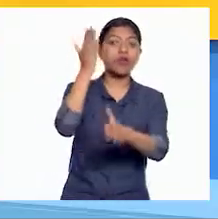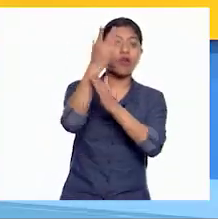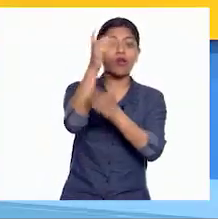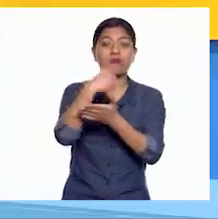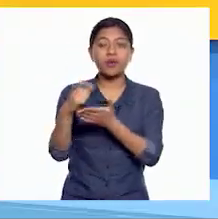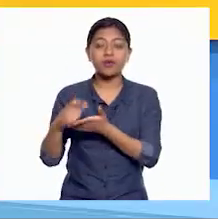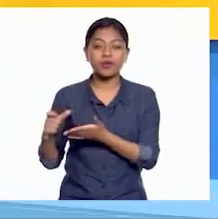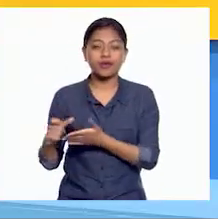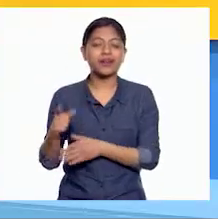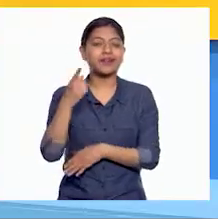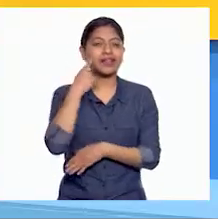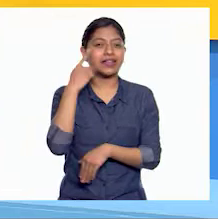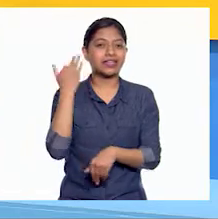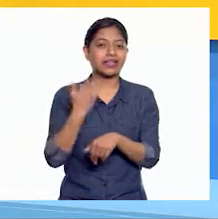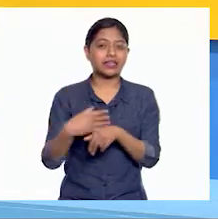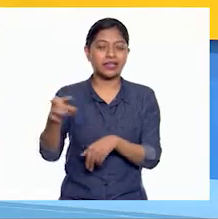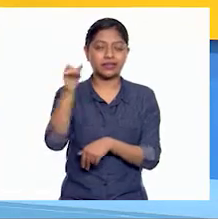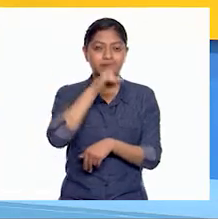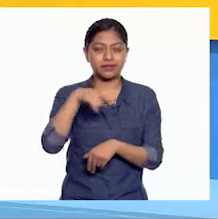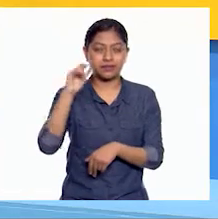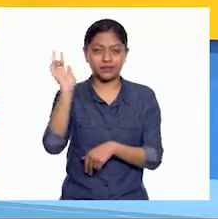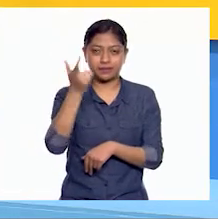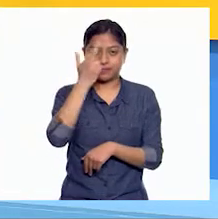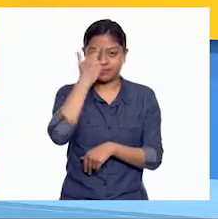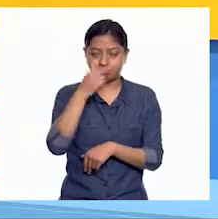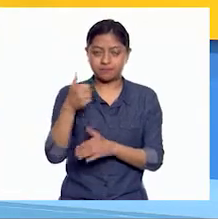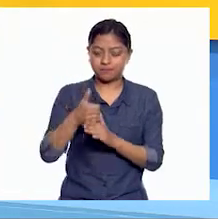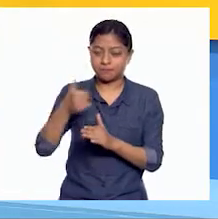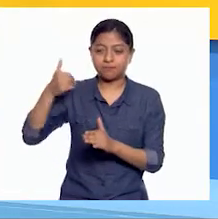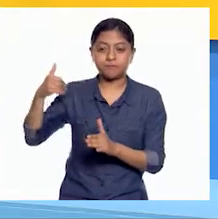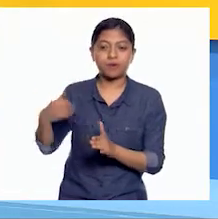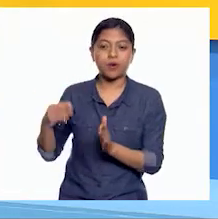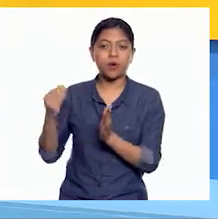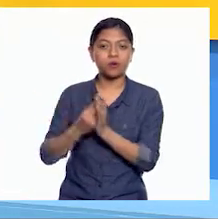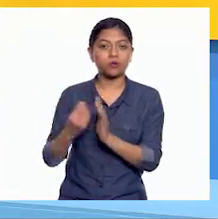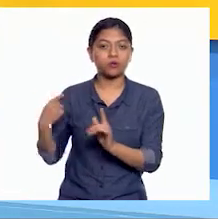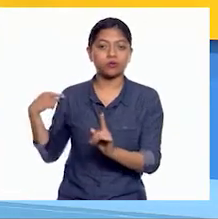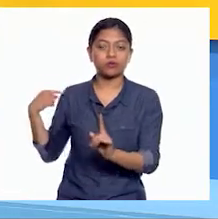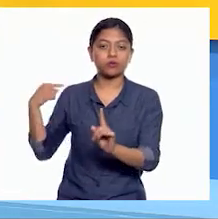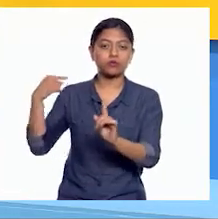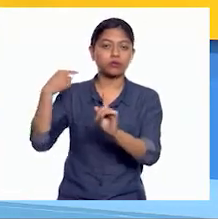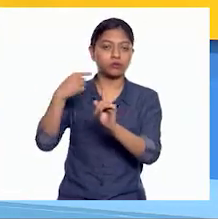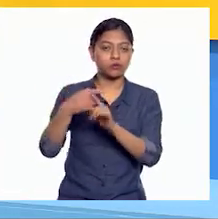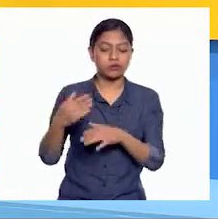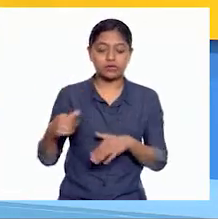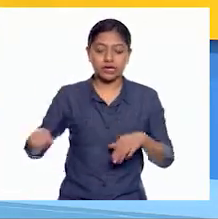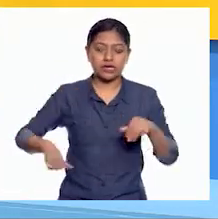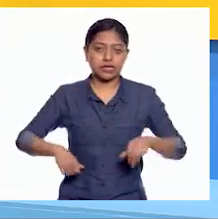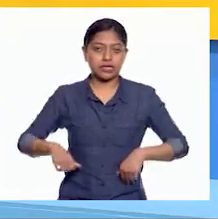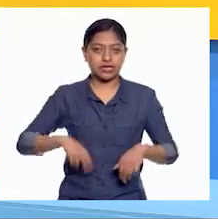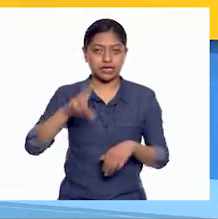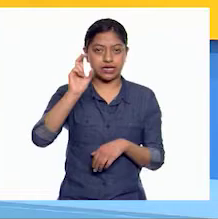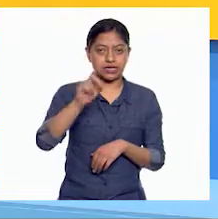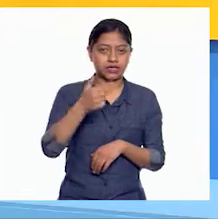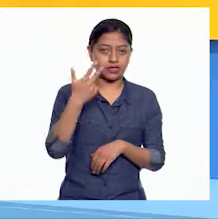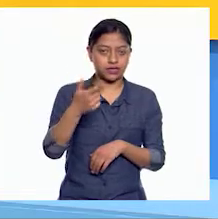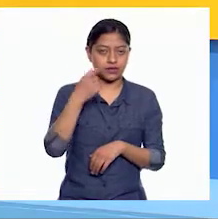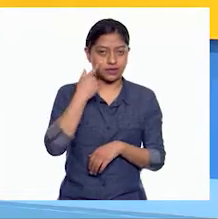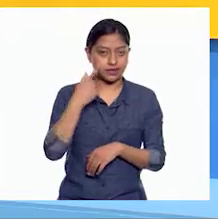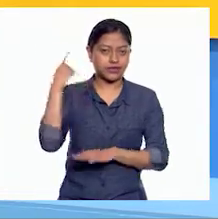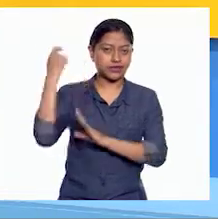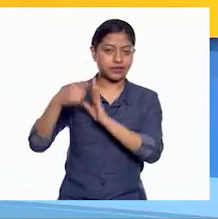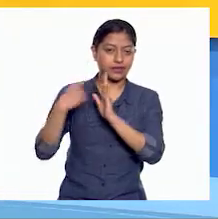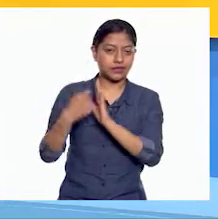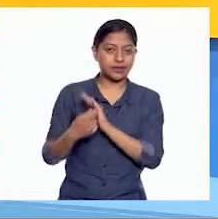Para la subasta necesitamos recordar lo que trabajamos en el desafío 38. Los invito a ver el siguiente